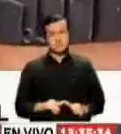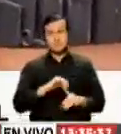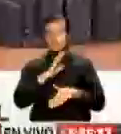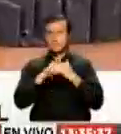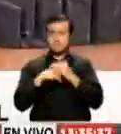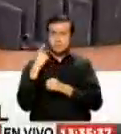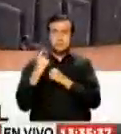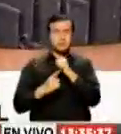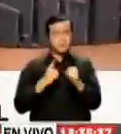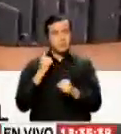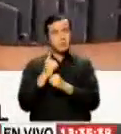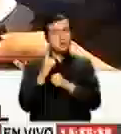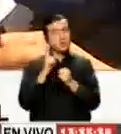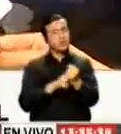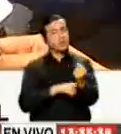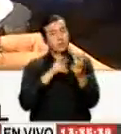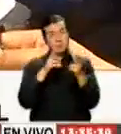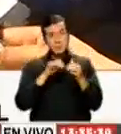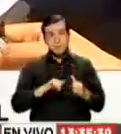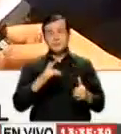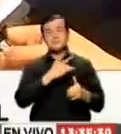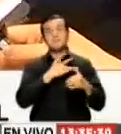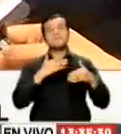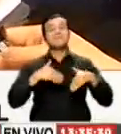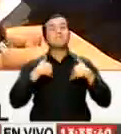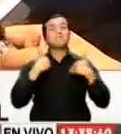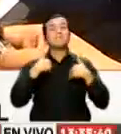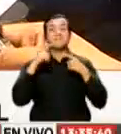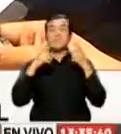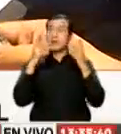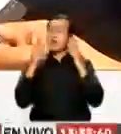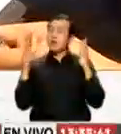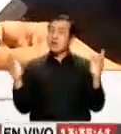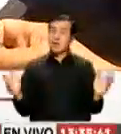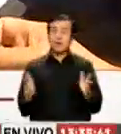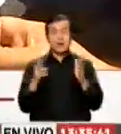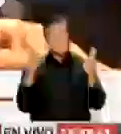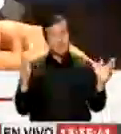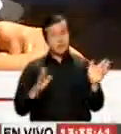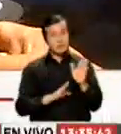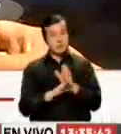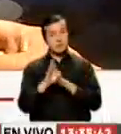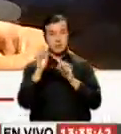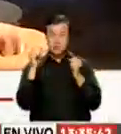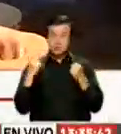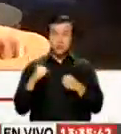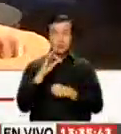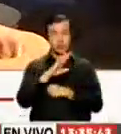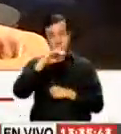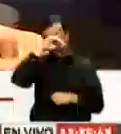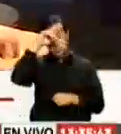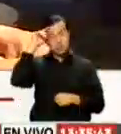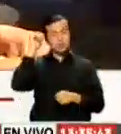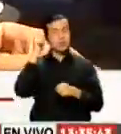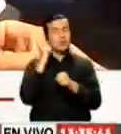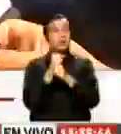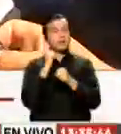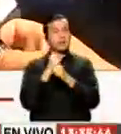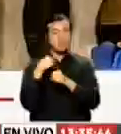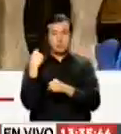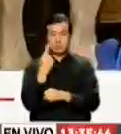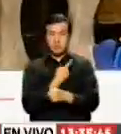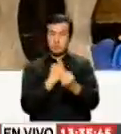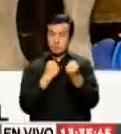todos los años ya no pierde esa costumbre. Felicidades a todas esas personas que tienen ánimo de salir adelante con esfuerzo de su trabajo. Pues nosotros tenemos que